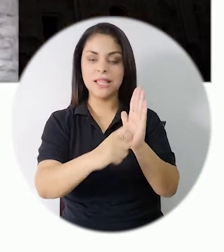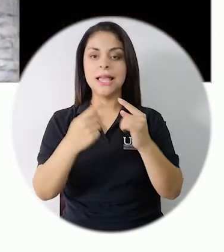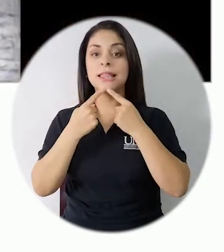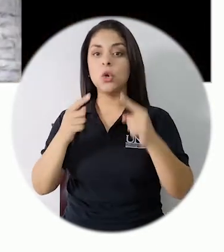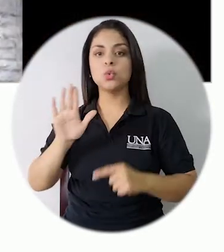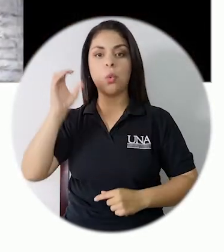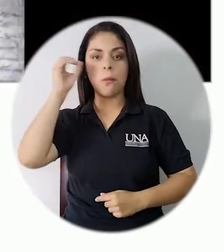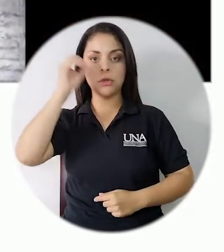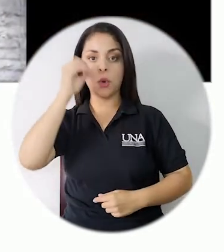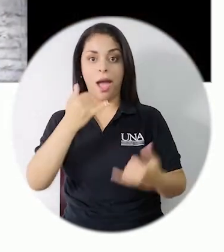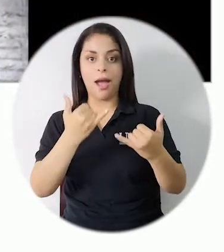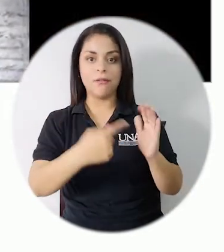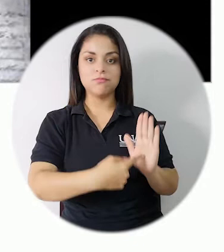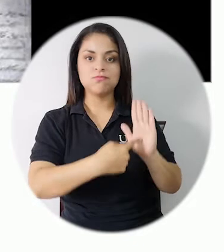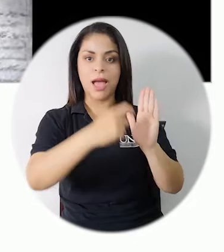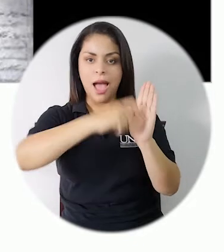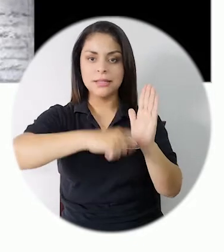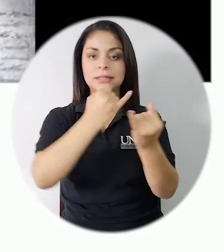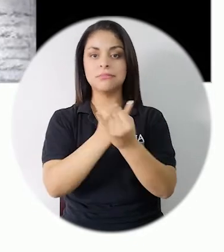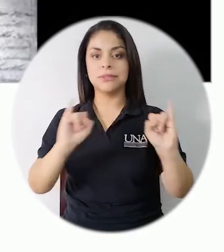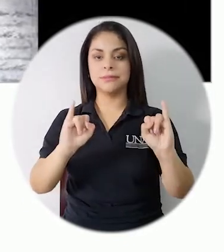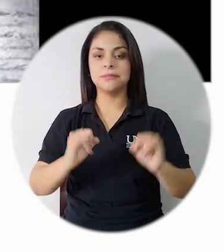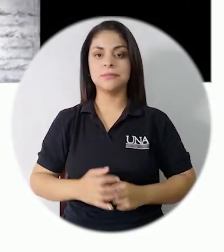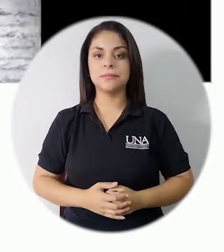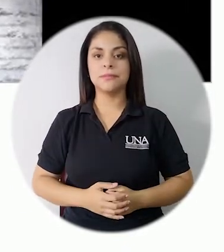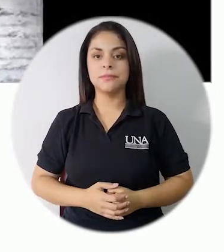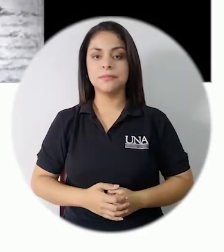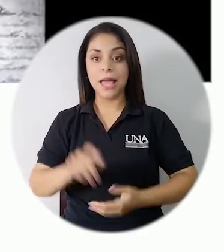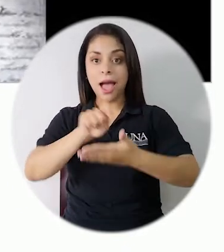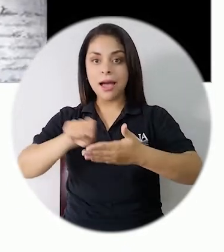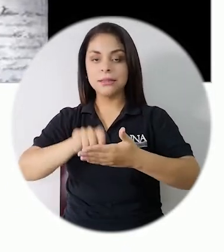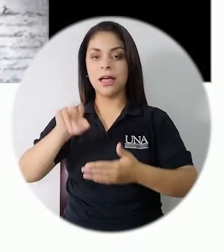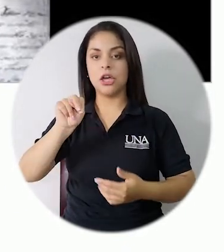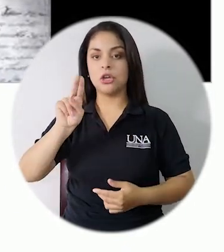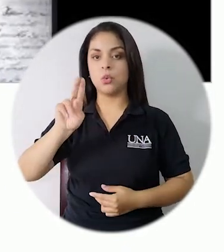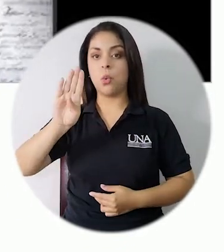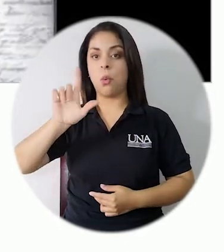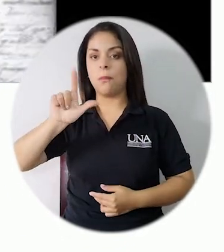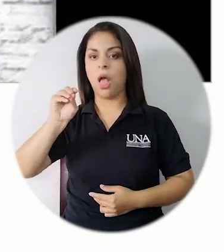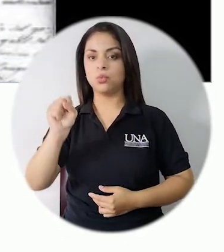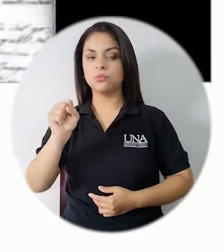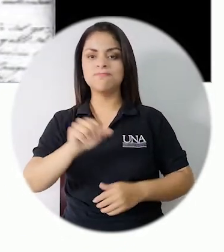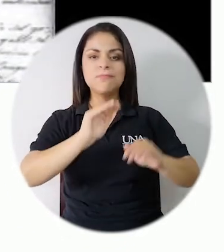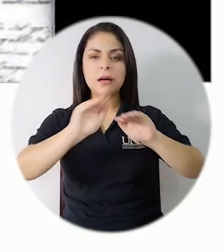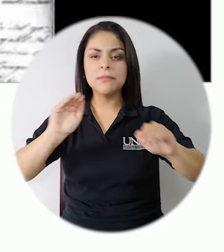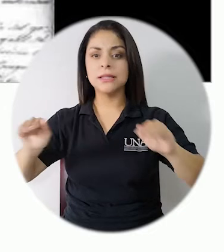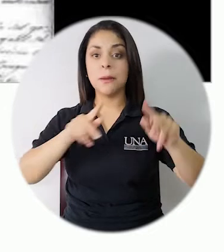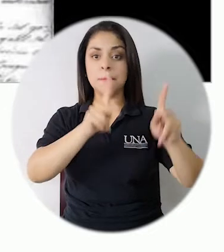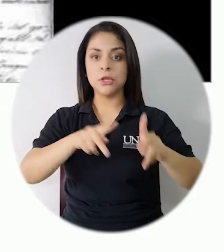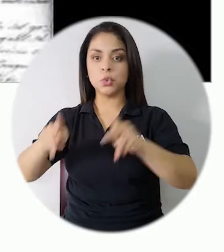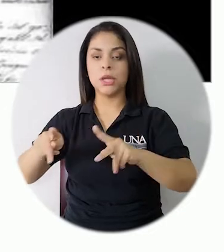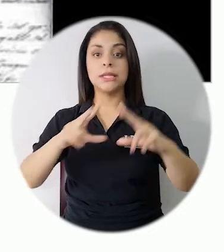la recién promulgada Acta de la Independencia. En el Acta de los Nublados se advierte a los habitantes de la